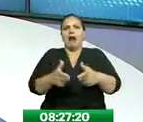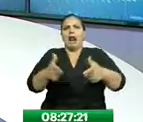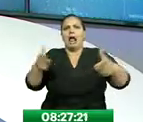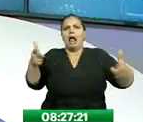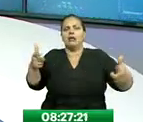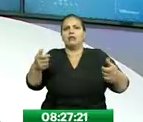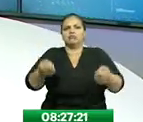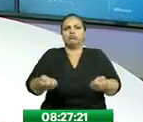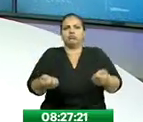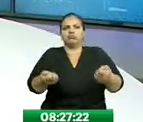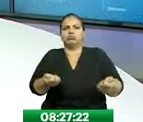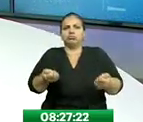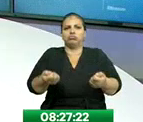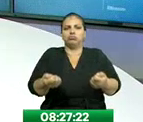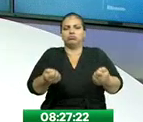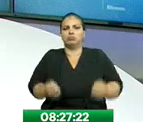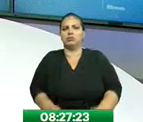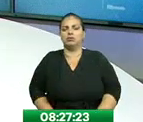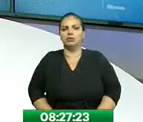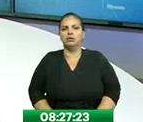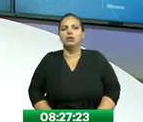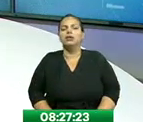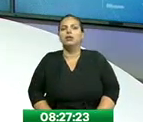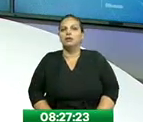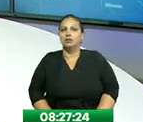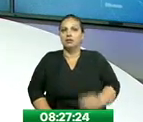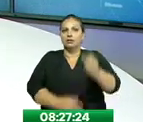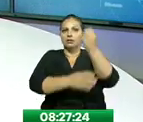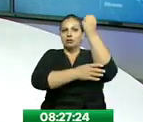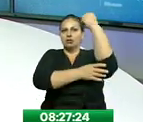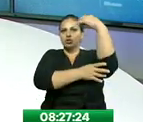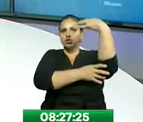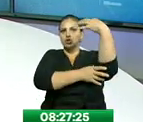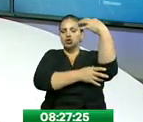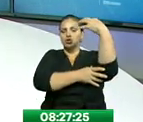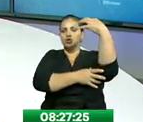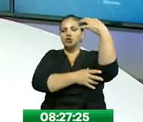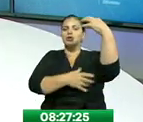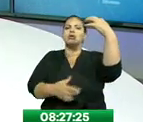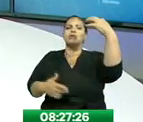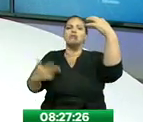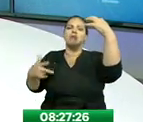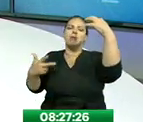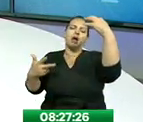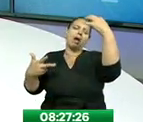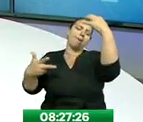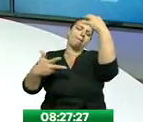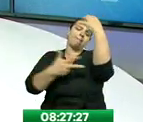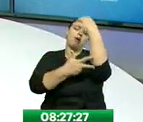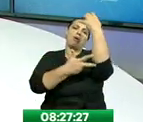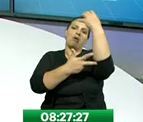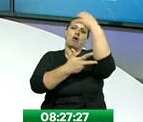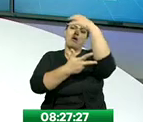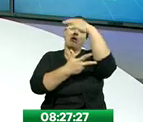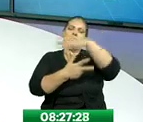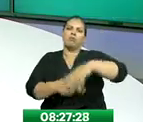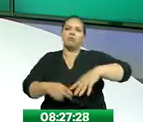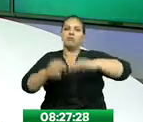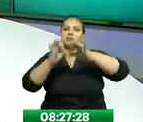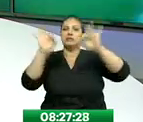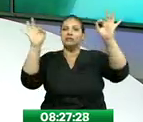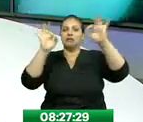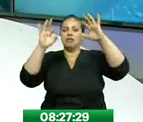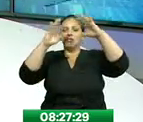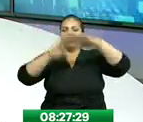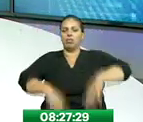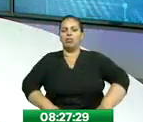sabe que hagamos algo. Esperemos que Adriana Méndez, que está en el sector, que está en el sitio y que ella puede con imágenes y con